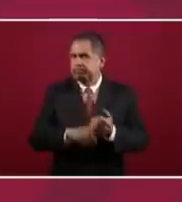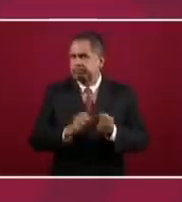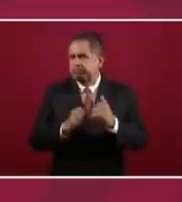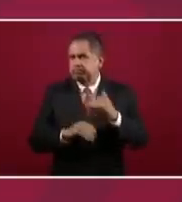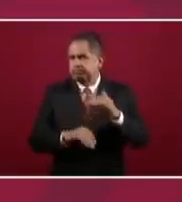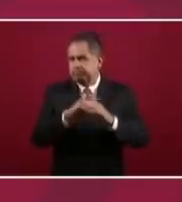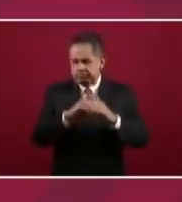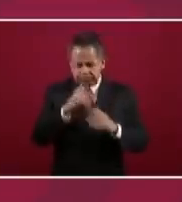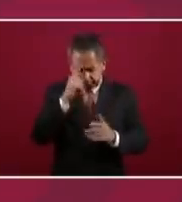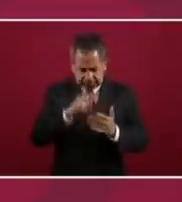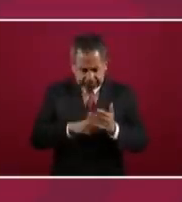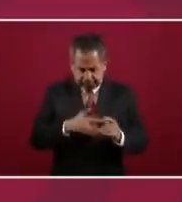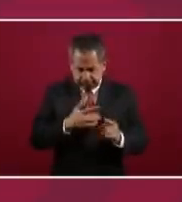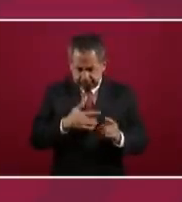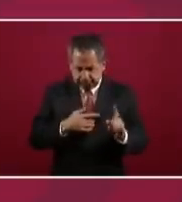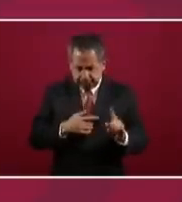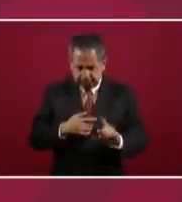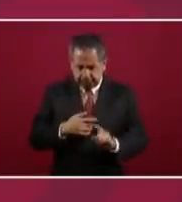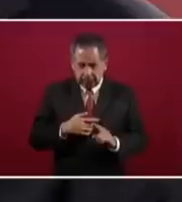a